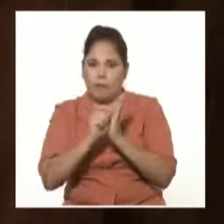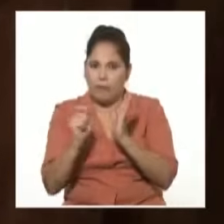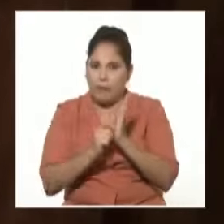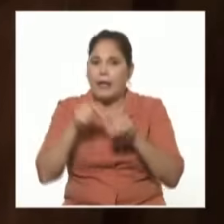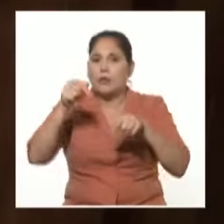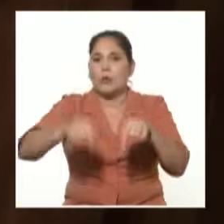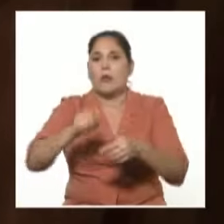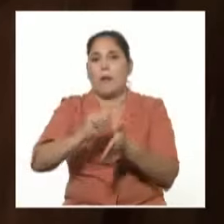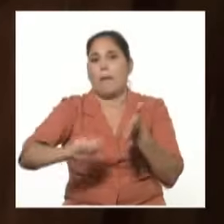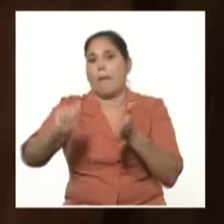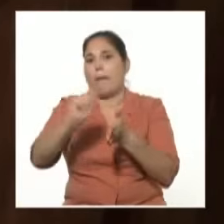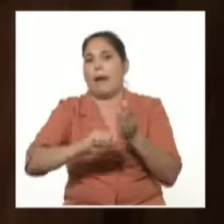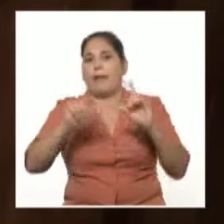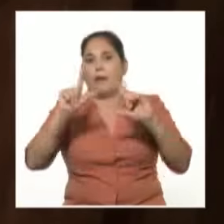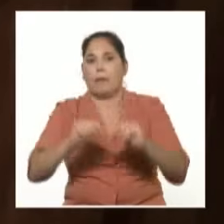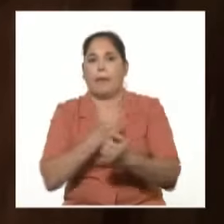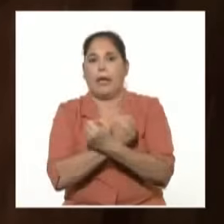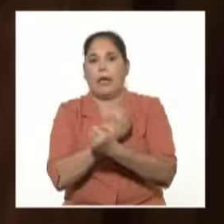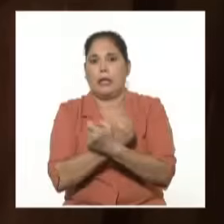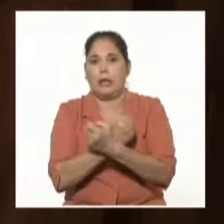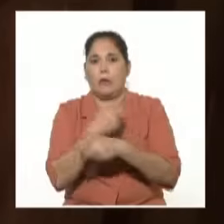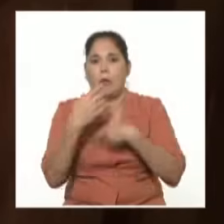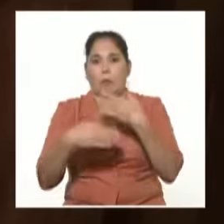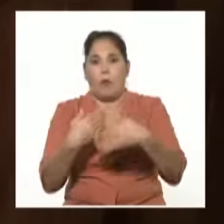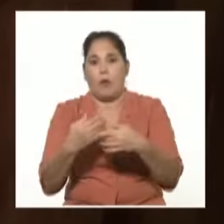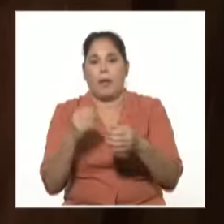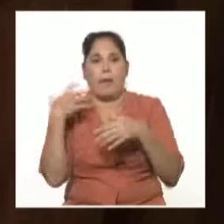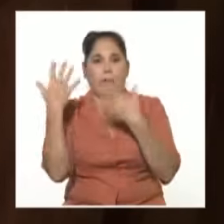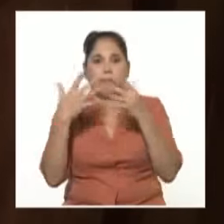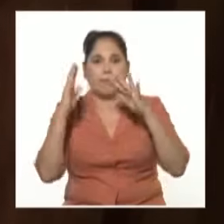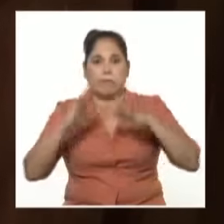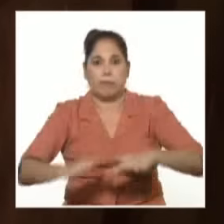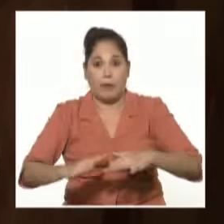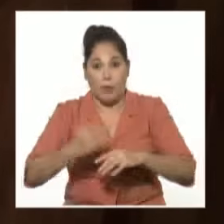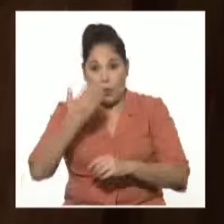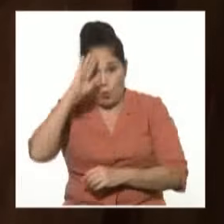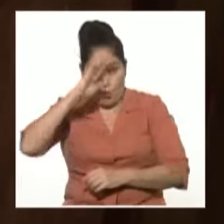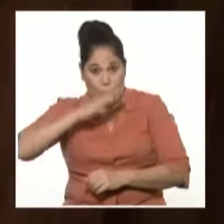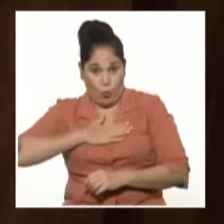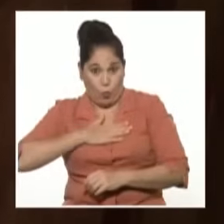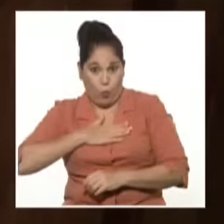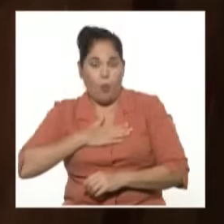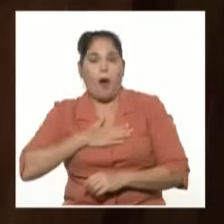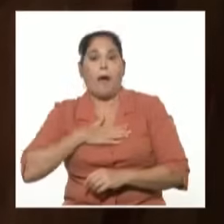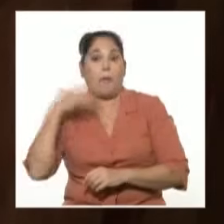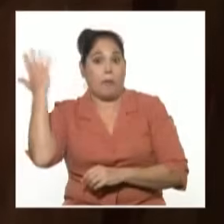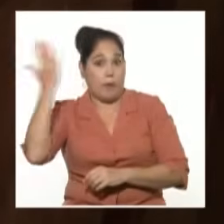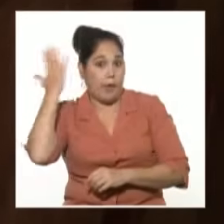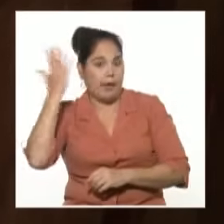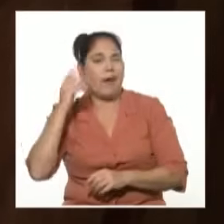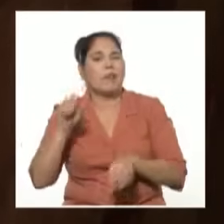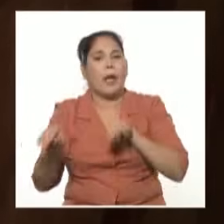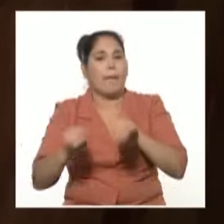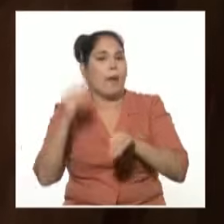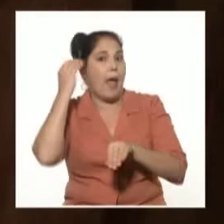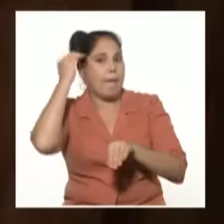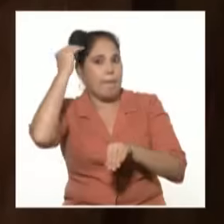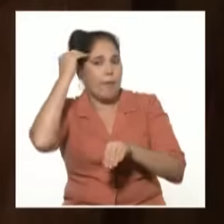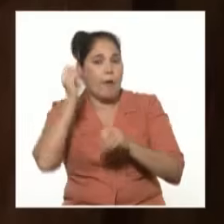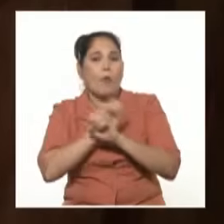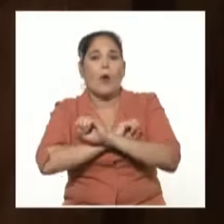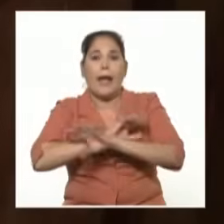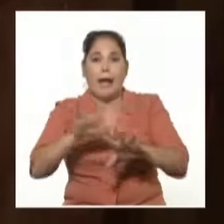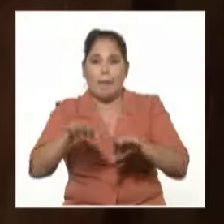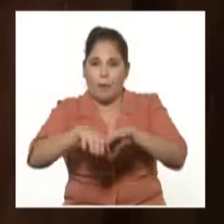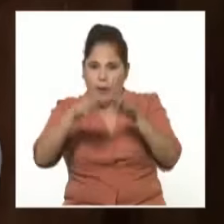los planes de reducción de riesgos ante desastres. La Escuela Cubana de Enfrentamientos a Desastres tiene que seguir siendo ejemplo